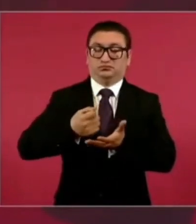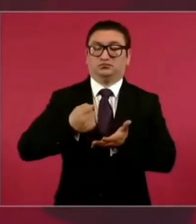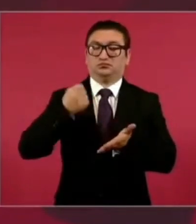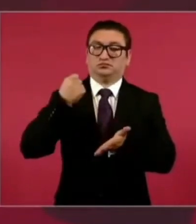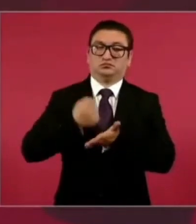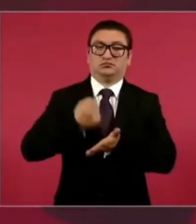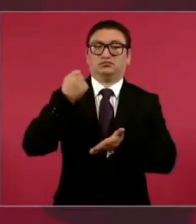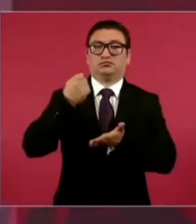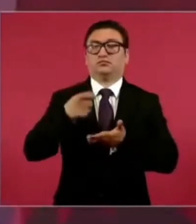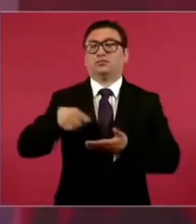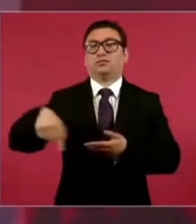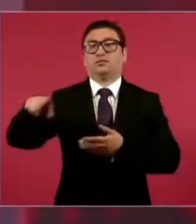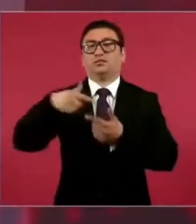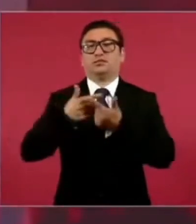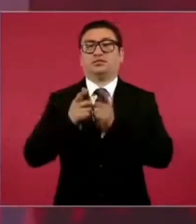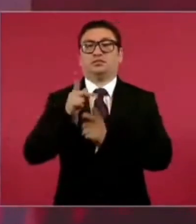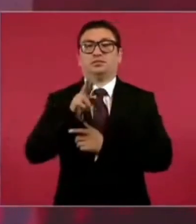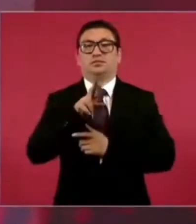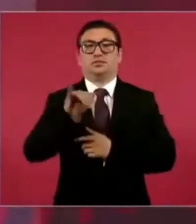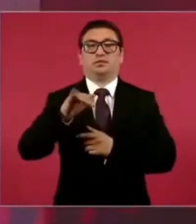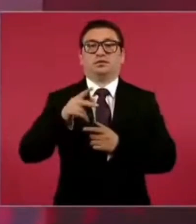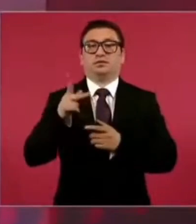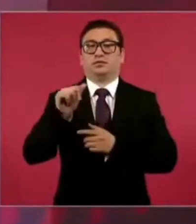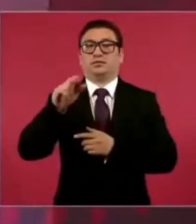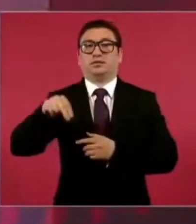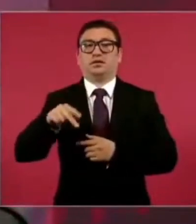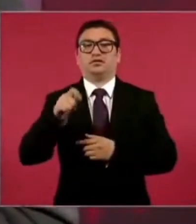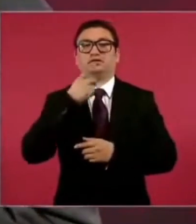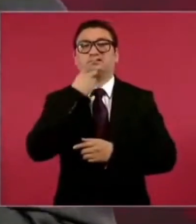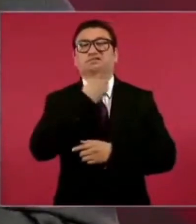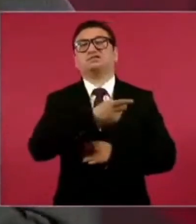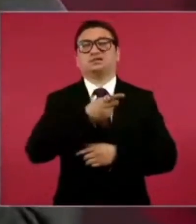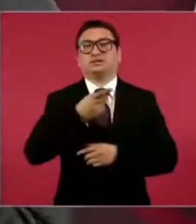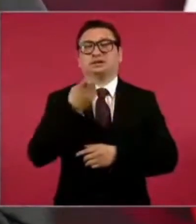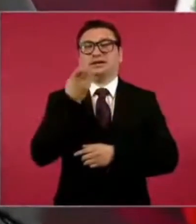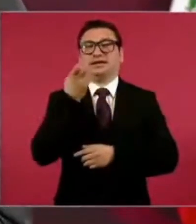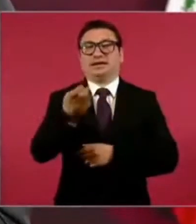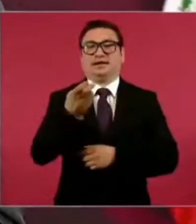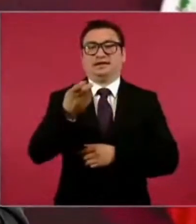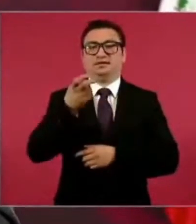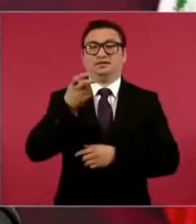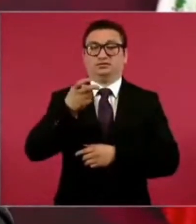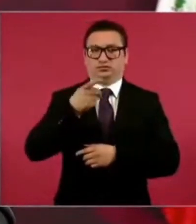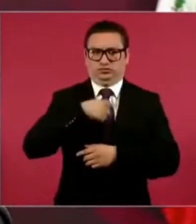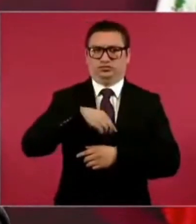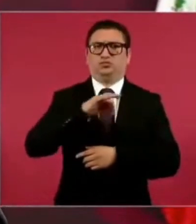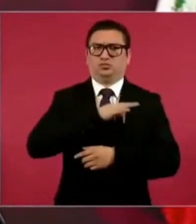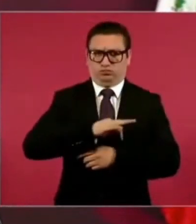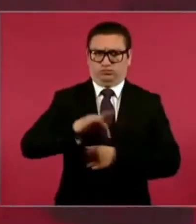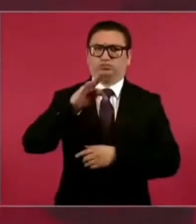le dicen los del PRI, le dicen los del PAN, ¿qué es esto? Sí te apruebo,